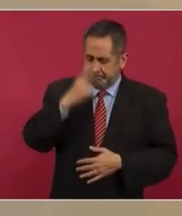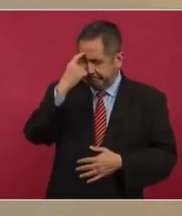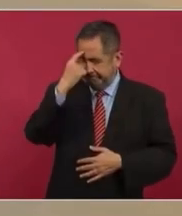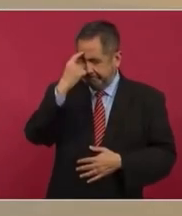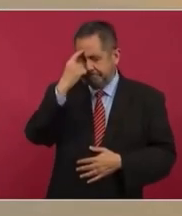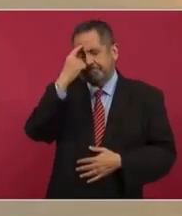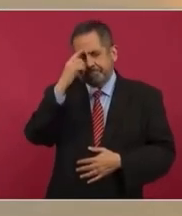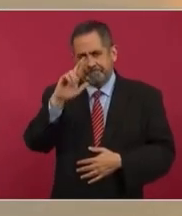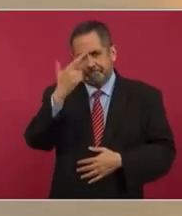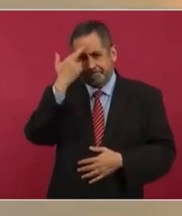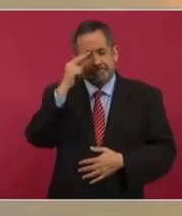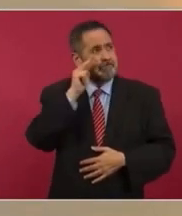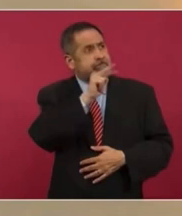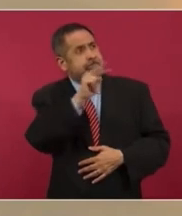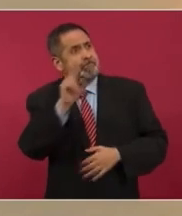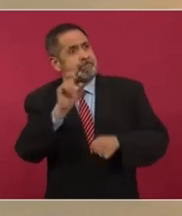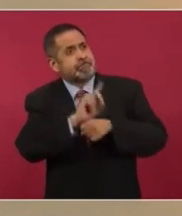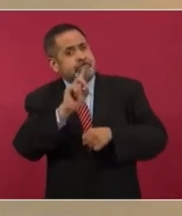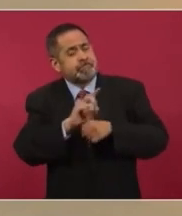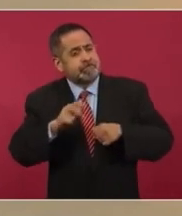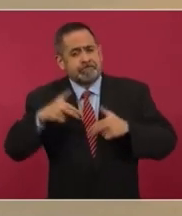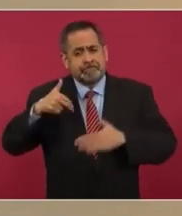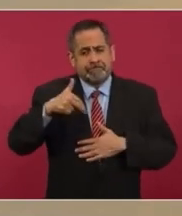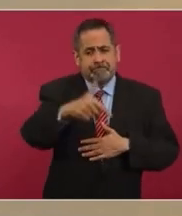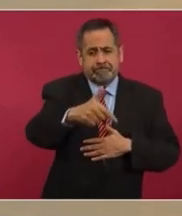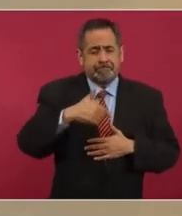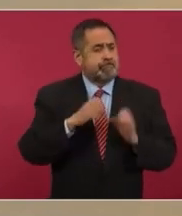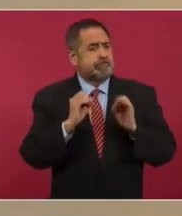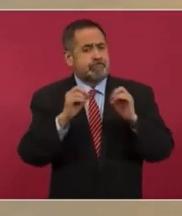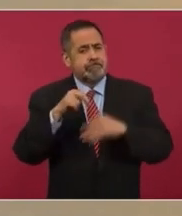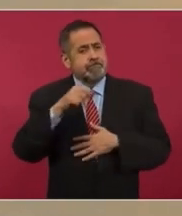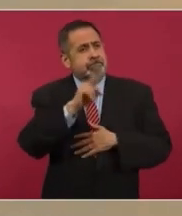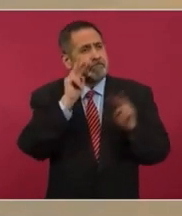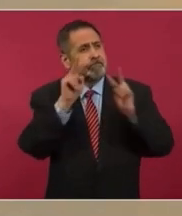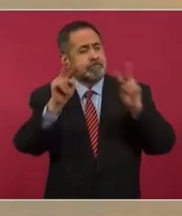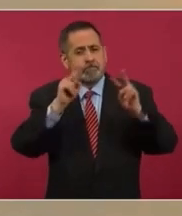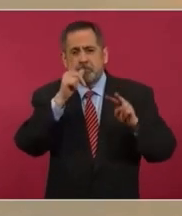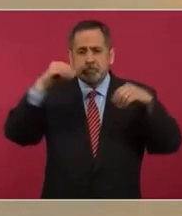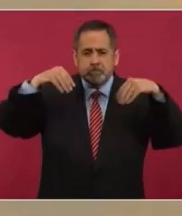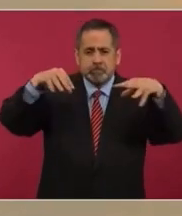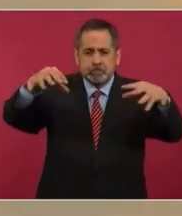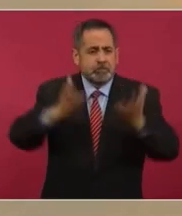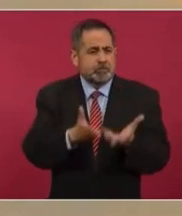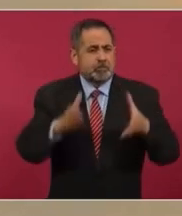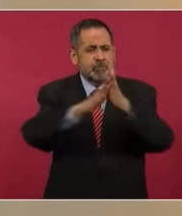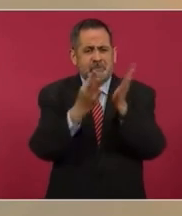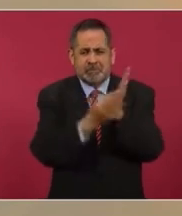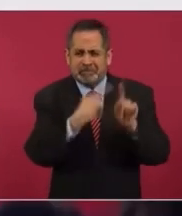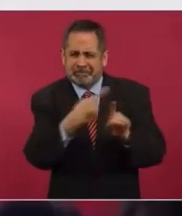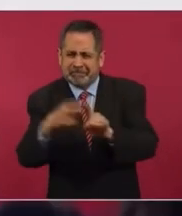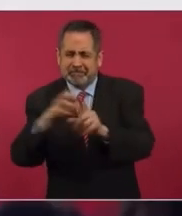mí ver todos los días, cuando camino hacia mi despacho, esos faroles, lámparas, jarrones y